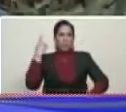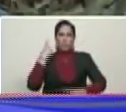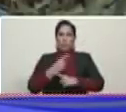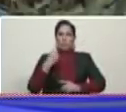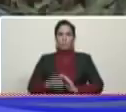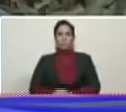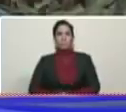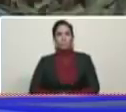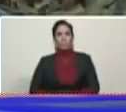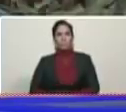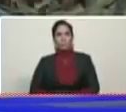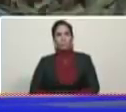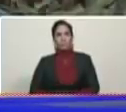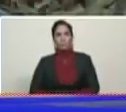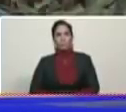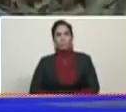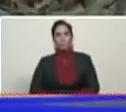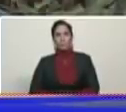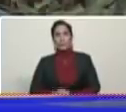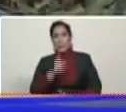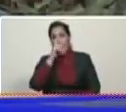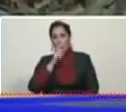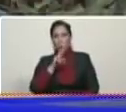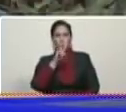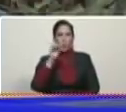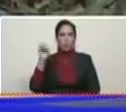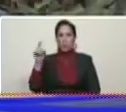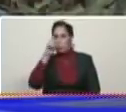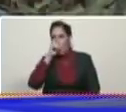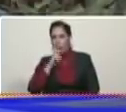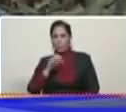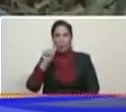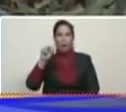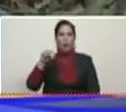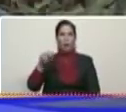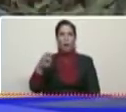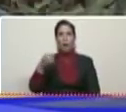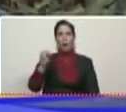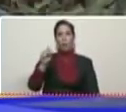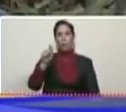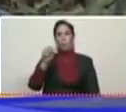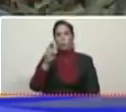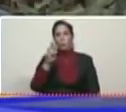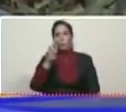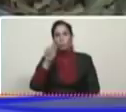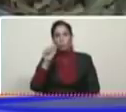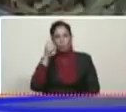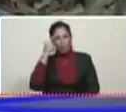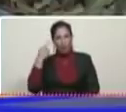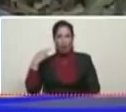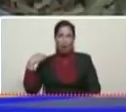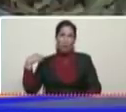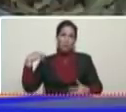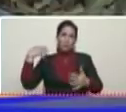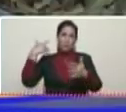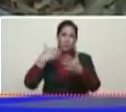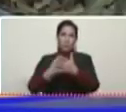muy importante, sobre todo en este año bicentenario de Angostura. Bueno, estamos en la era bicentenaria,